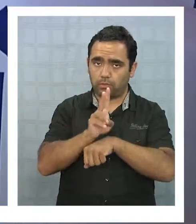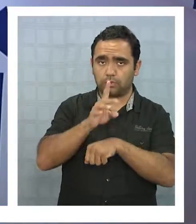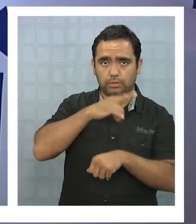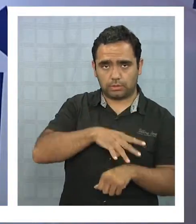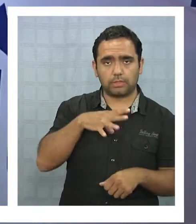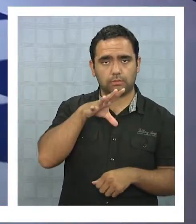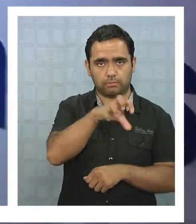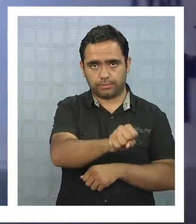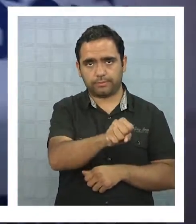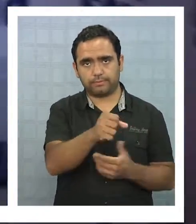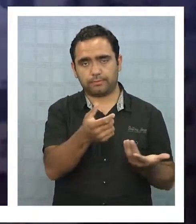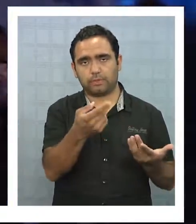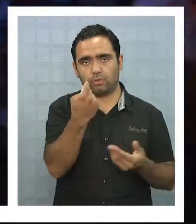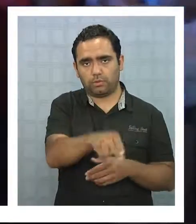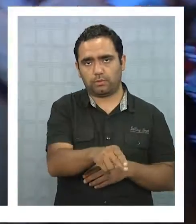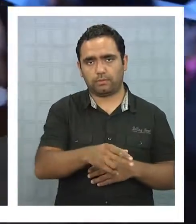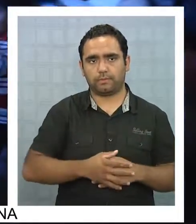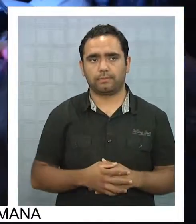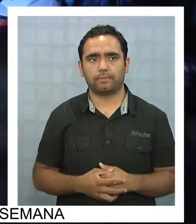Chile.